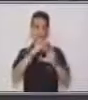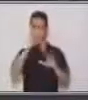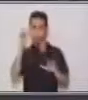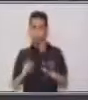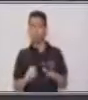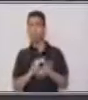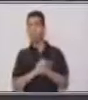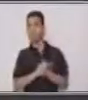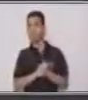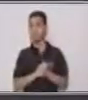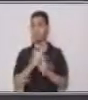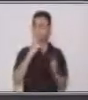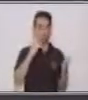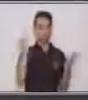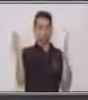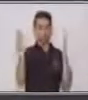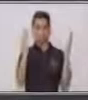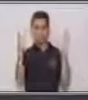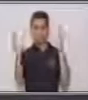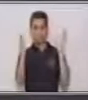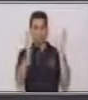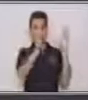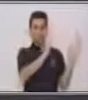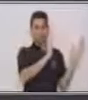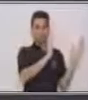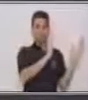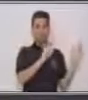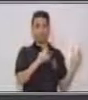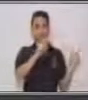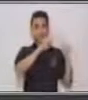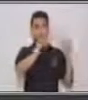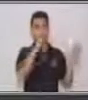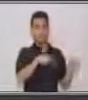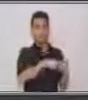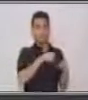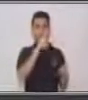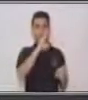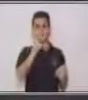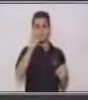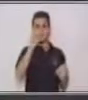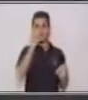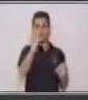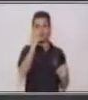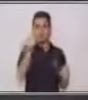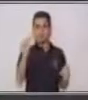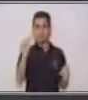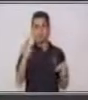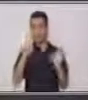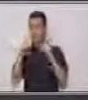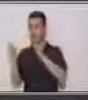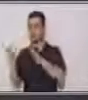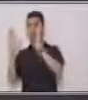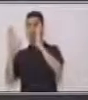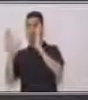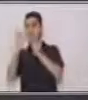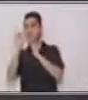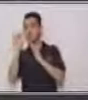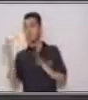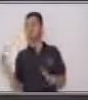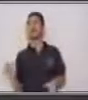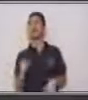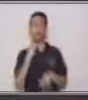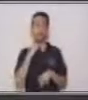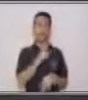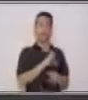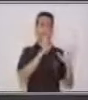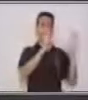10%, y lo podemos comparar con el entero que lo tengo dividido en 100 partes. 10 partes de esto